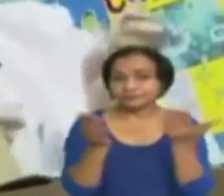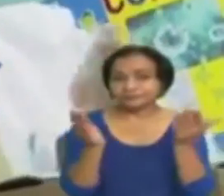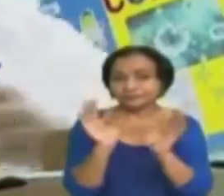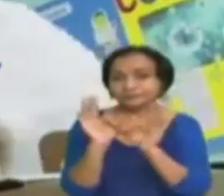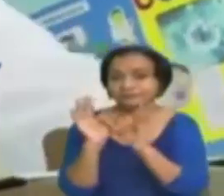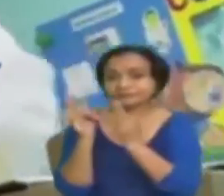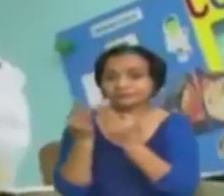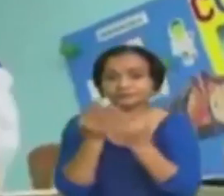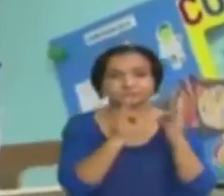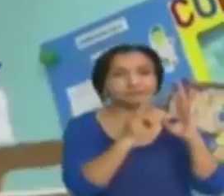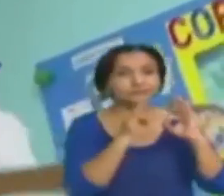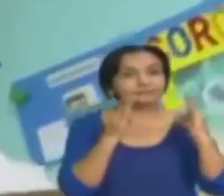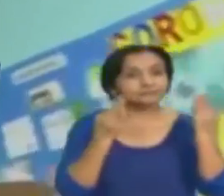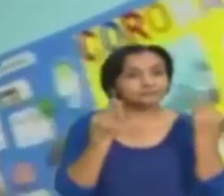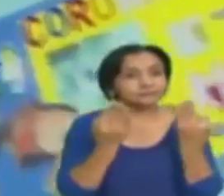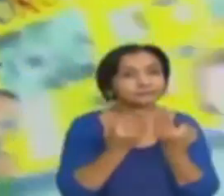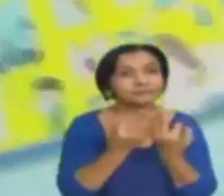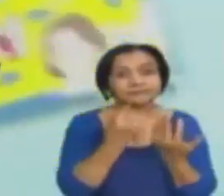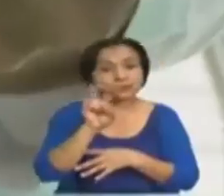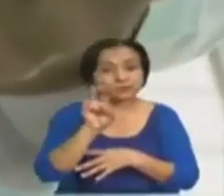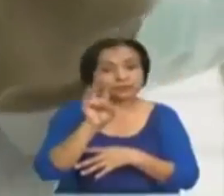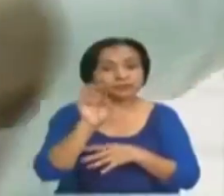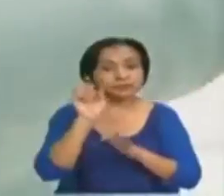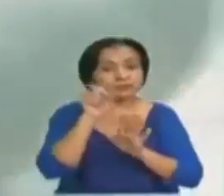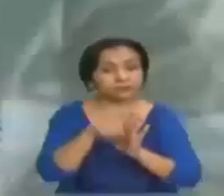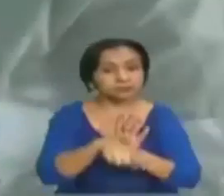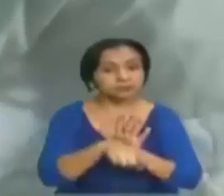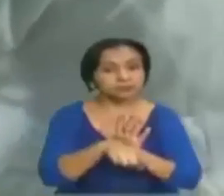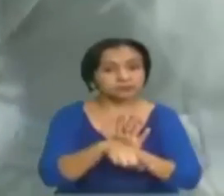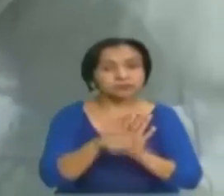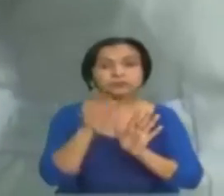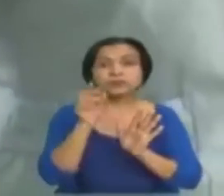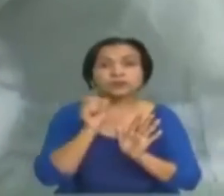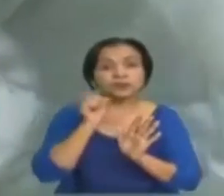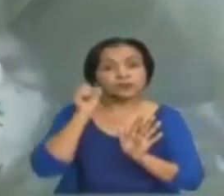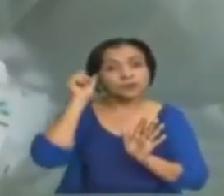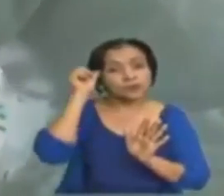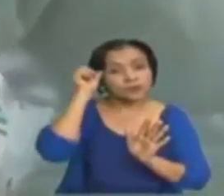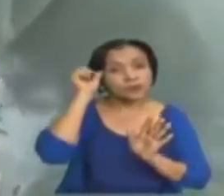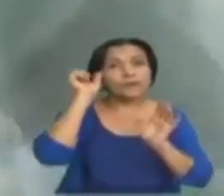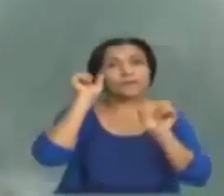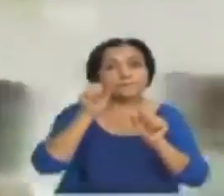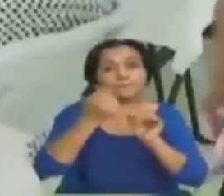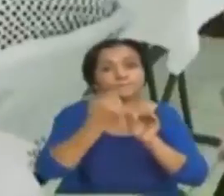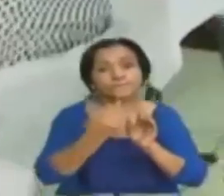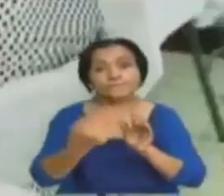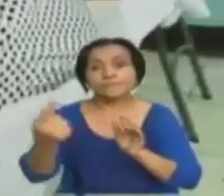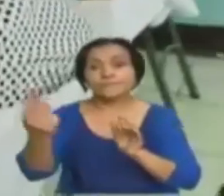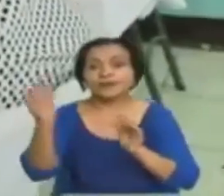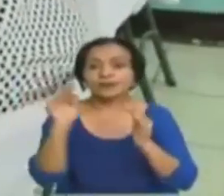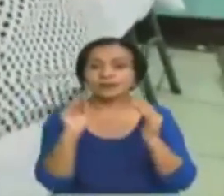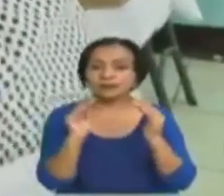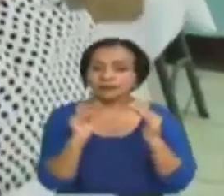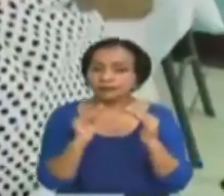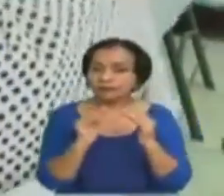cuántas personas han recibido la primera y segunda dosis de la Covishield. Para Noticias 12, Gabriela Solórzano.